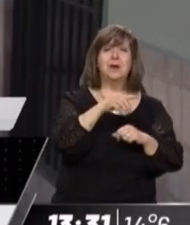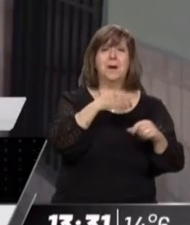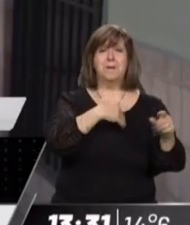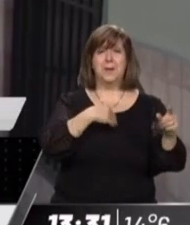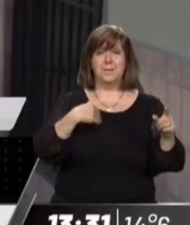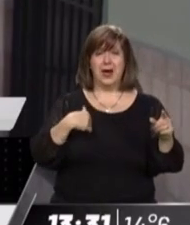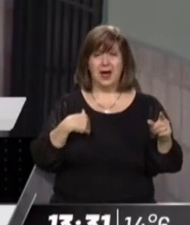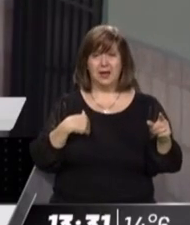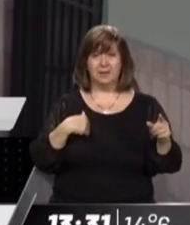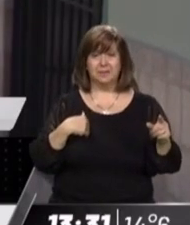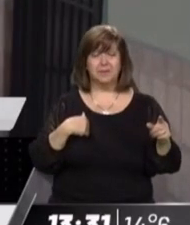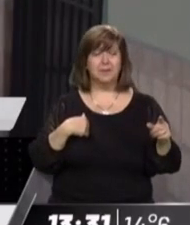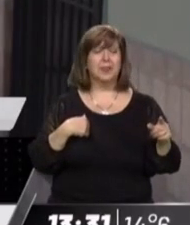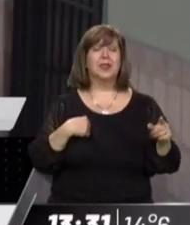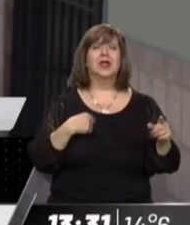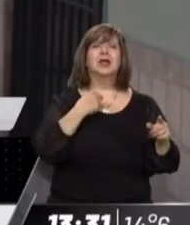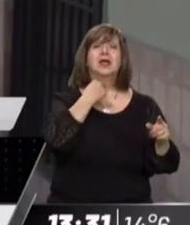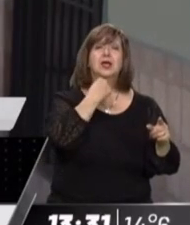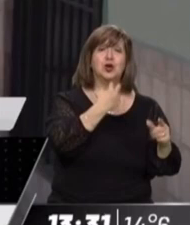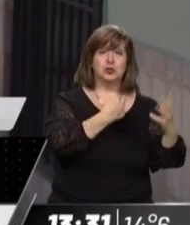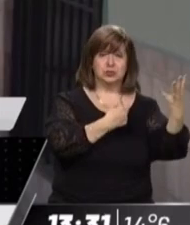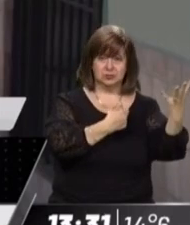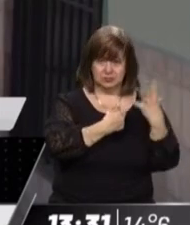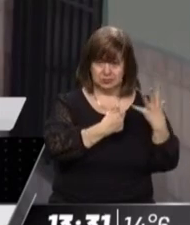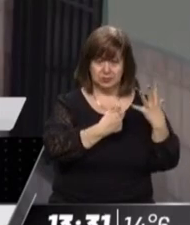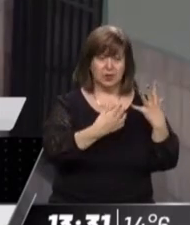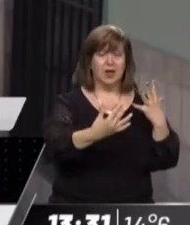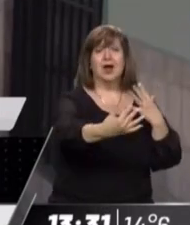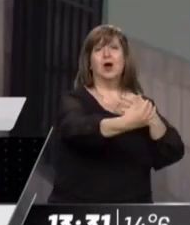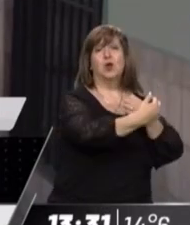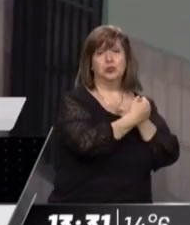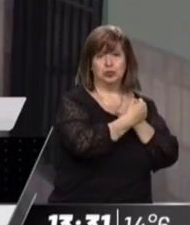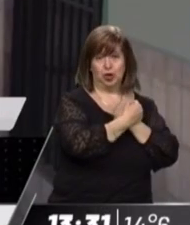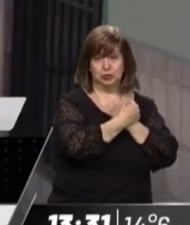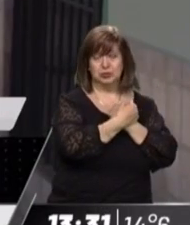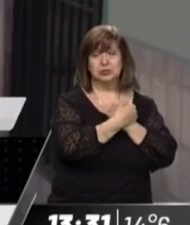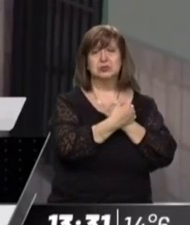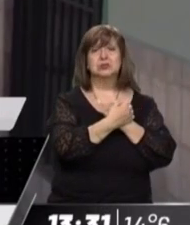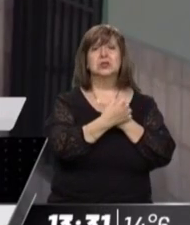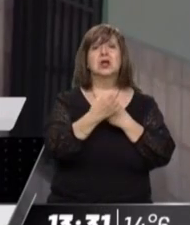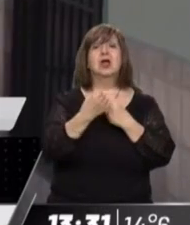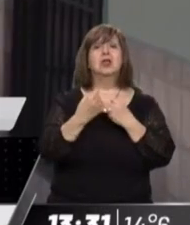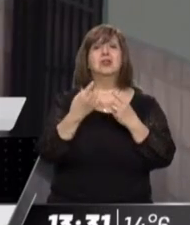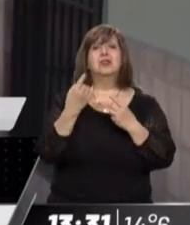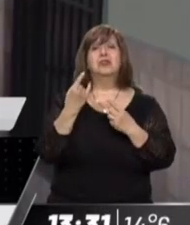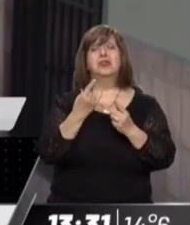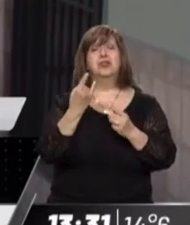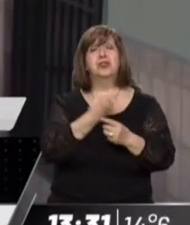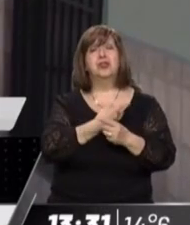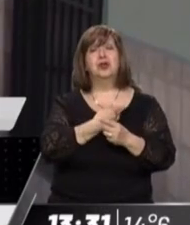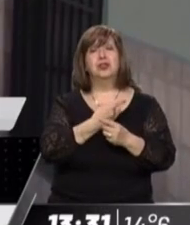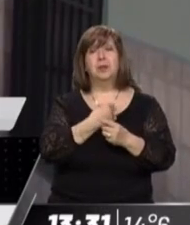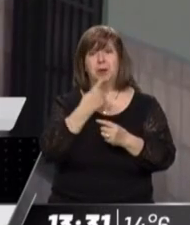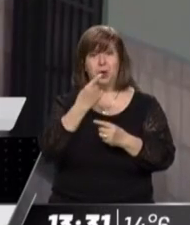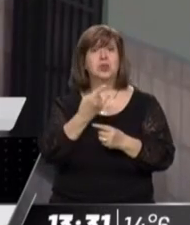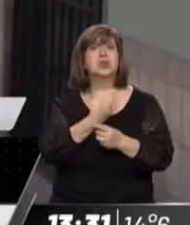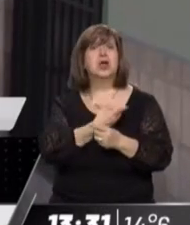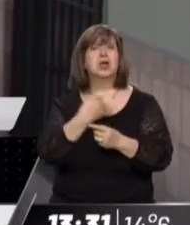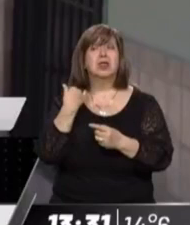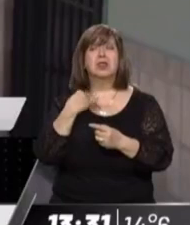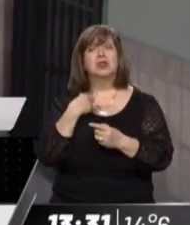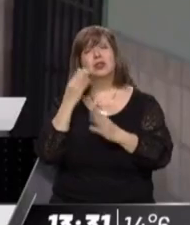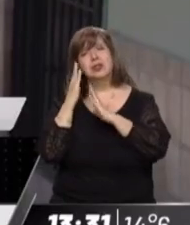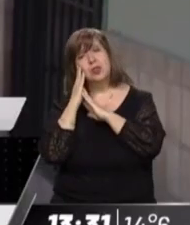me lleva a perder todo, como les dije. Sí necesitaría un trabajo, ¿no? Que con eso me podría